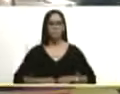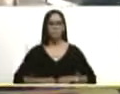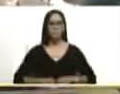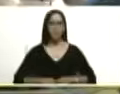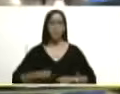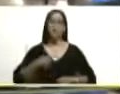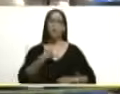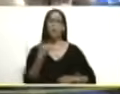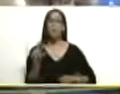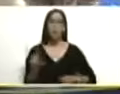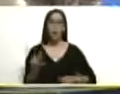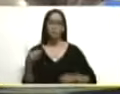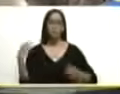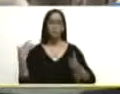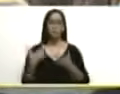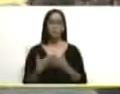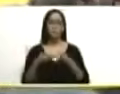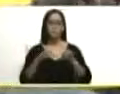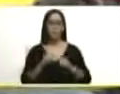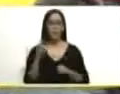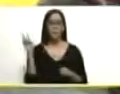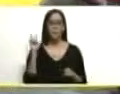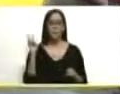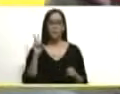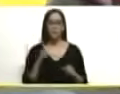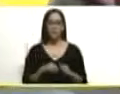¿Cuánto duró el colonialismo en Venezuela?